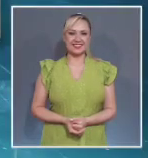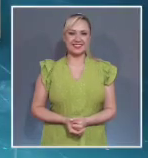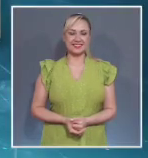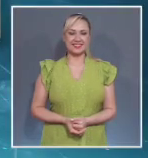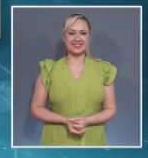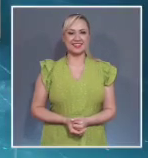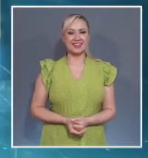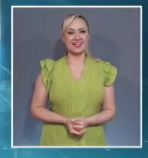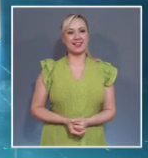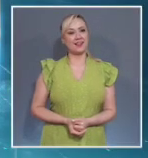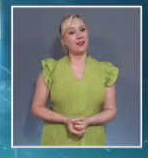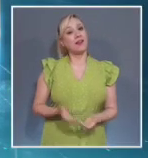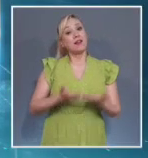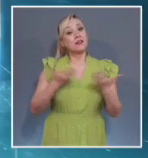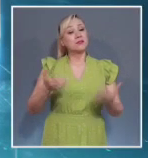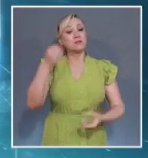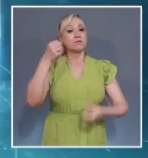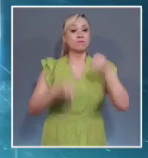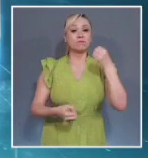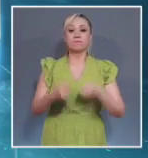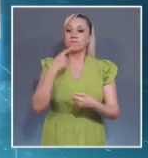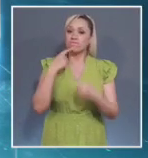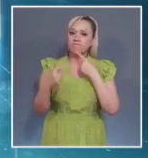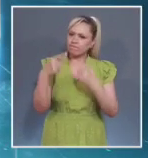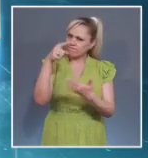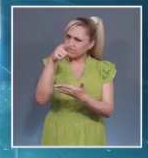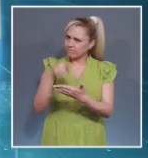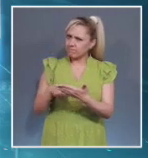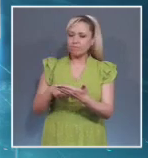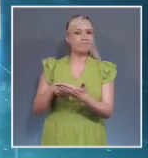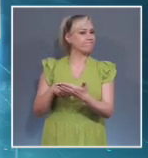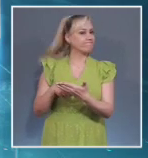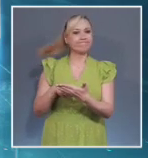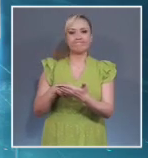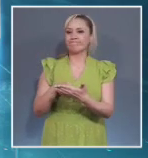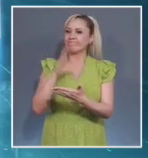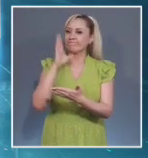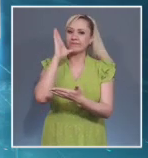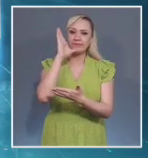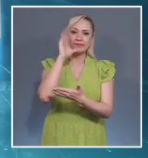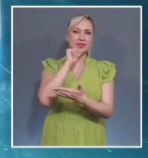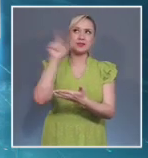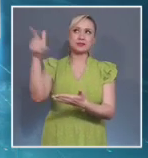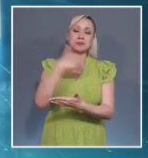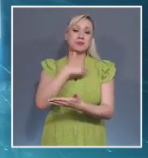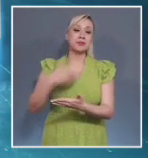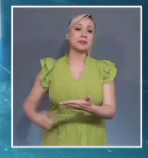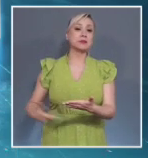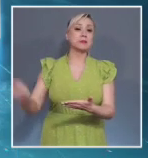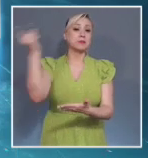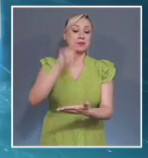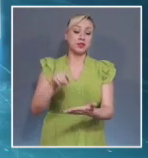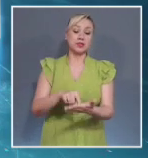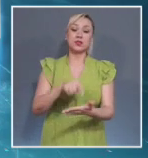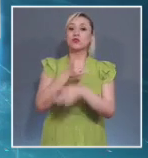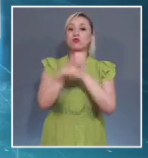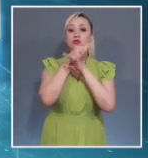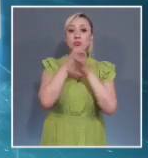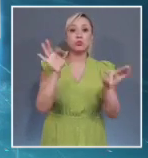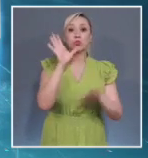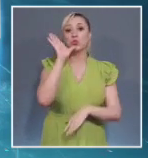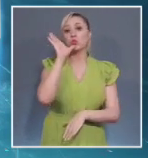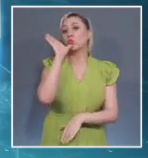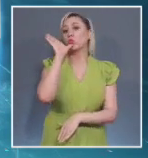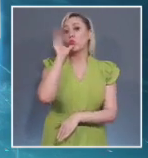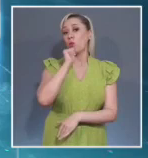La Corte declaró la invalidez total del acuerdo presidencial que clasificaba como reservada la información de proyectos y obras